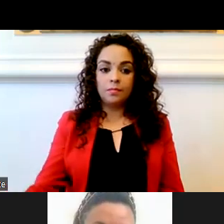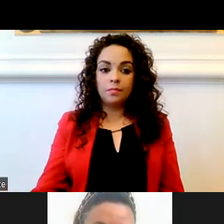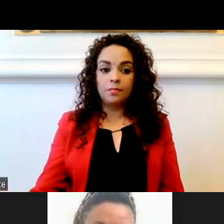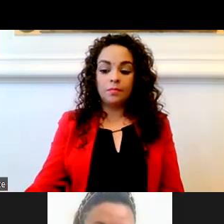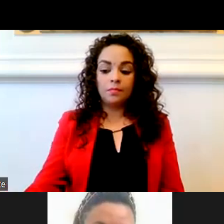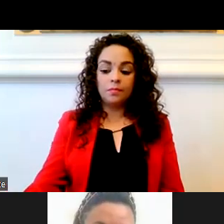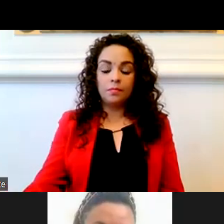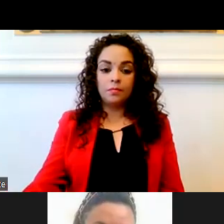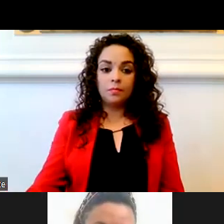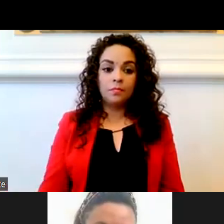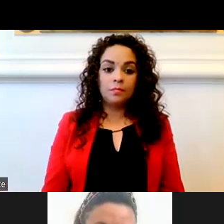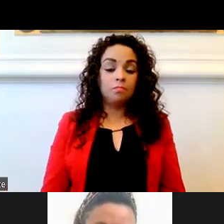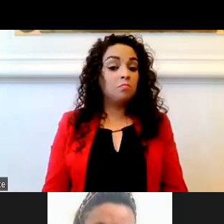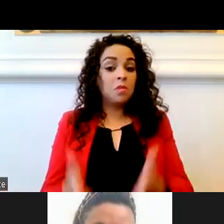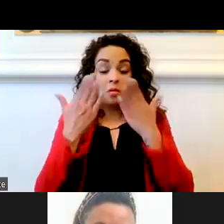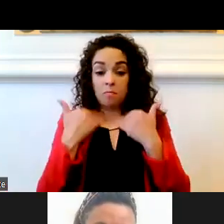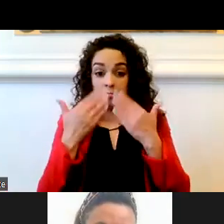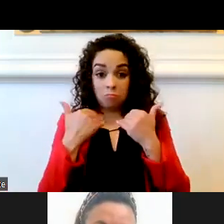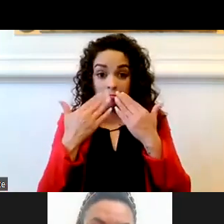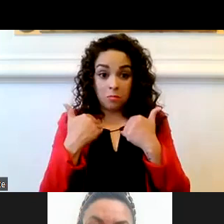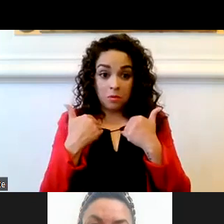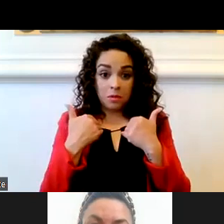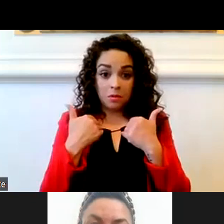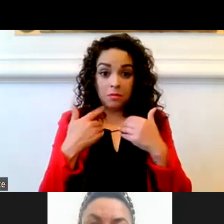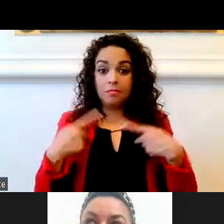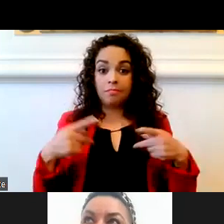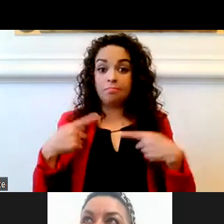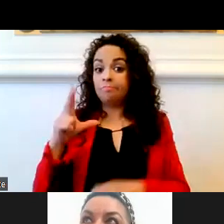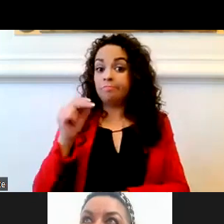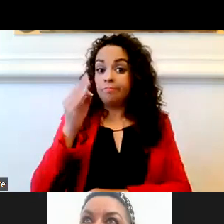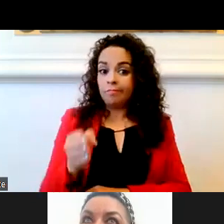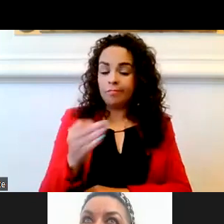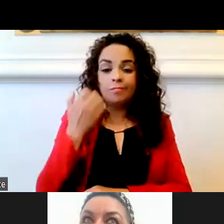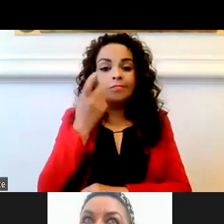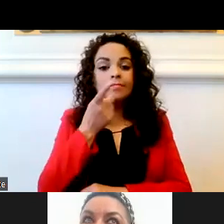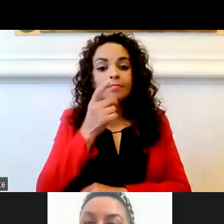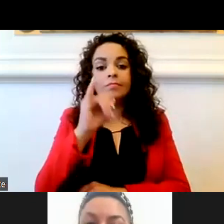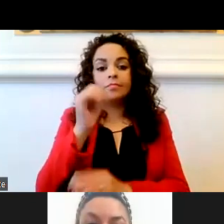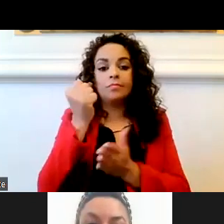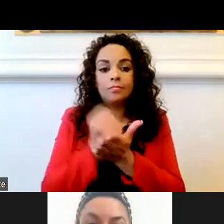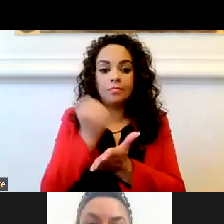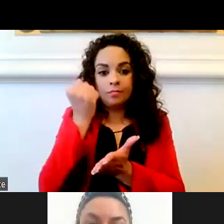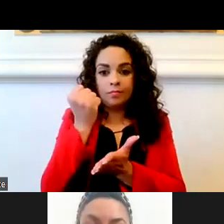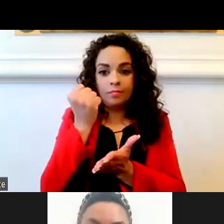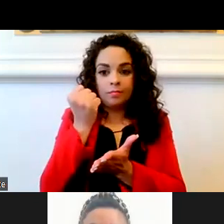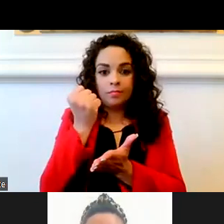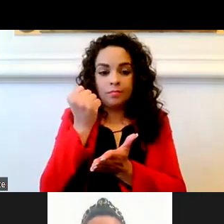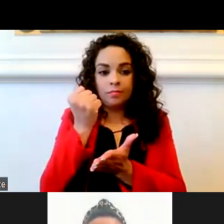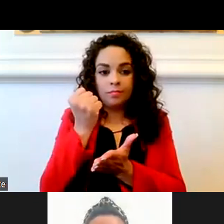sí, al no existir alguna intervención en contra, se aprueba el orden del día, diputada